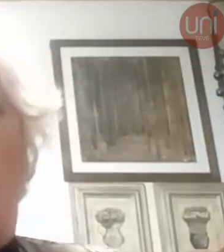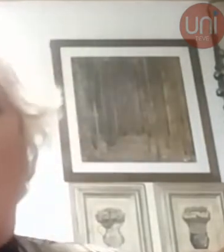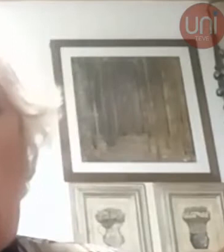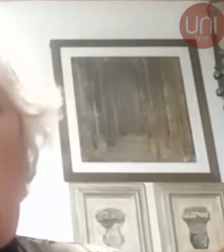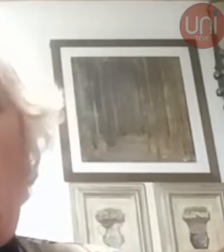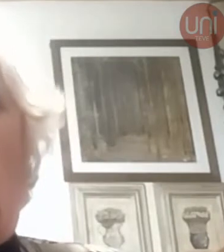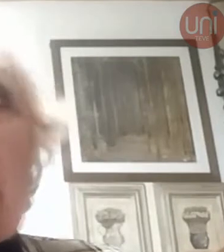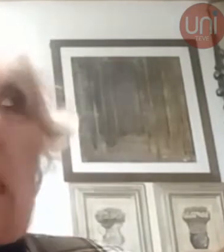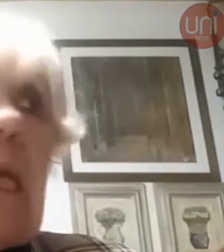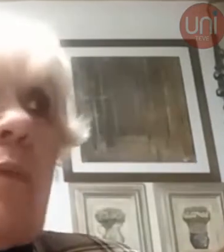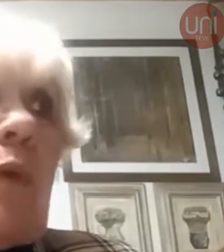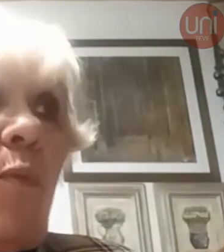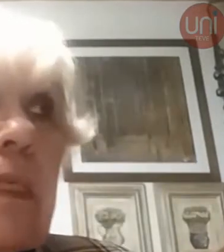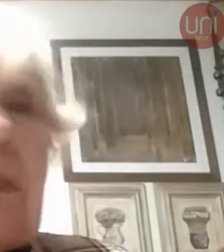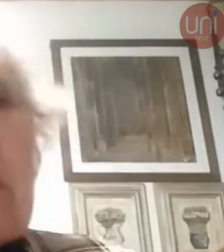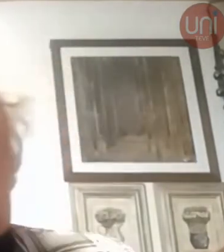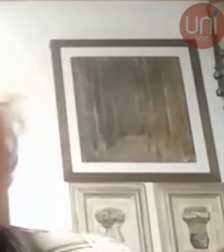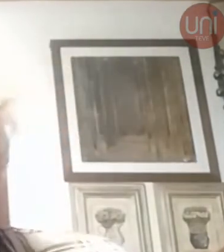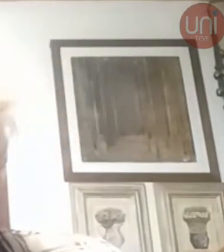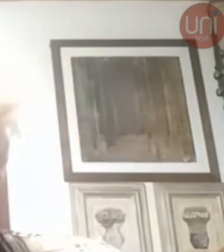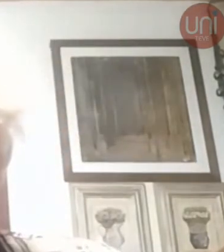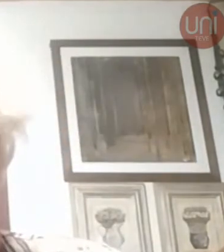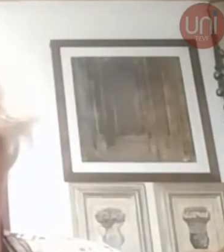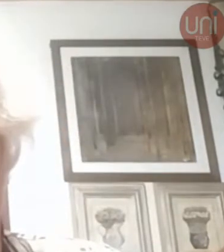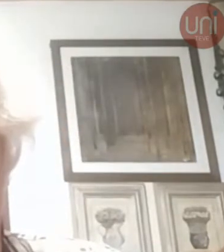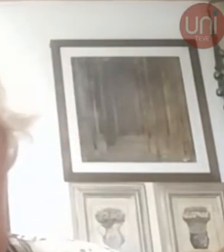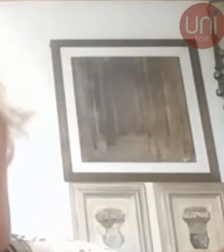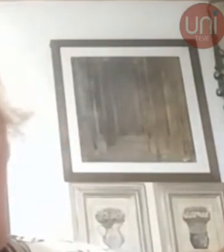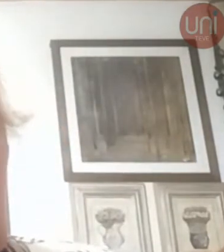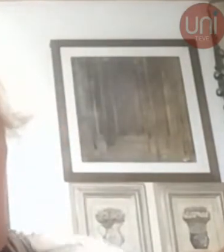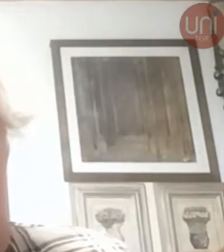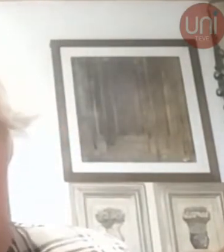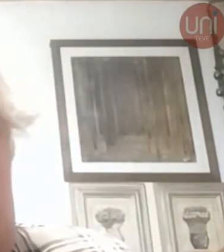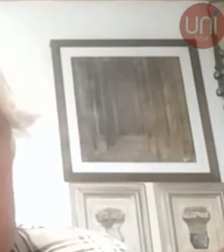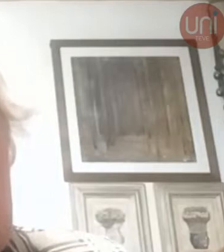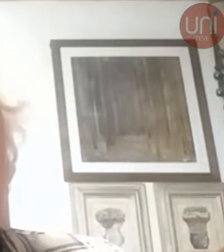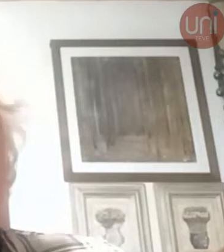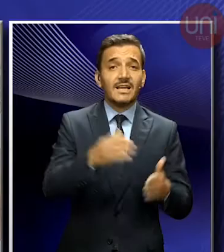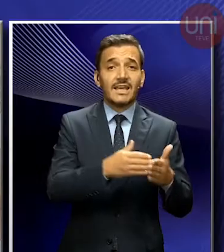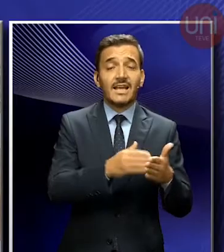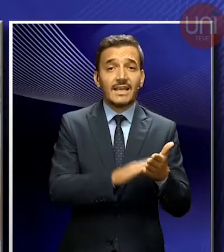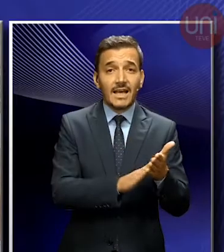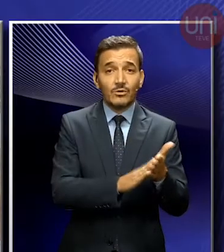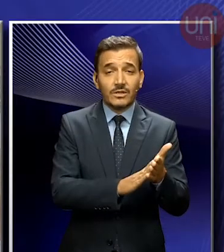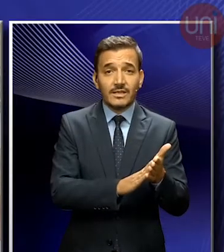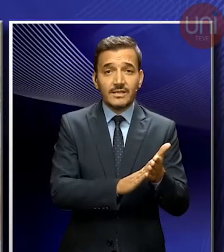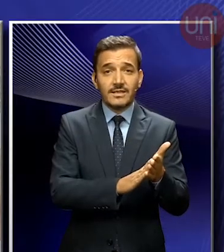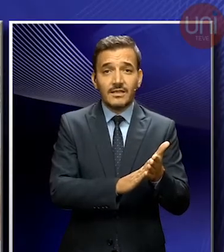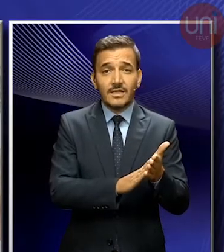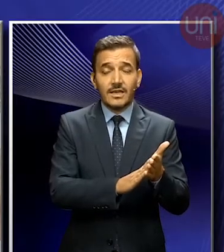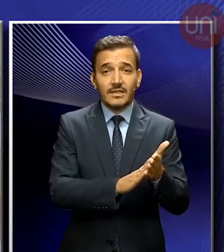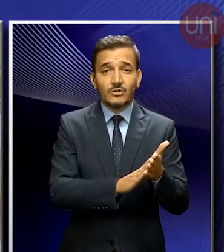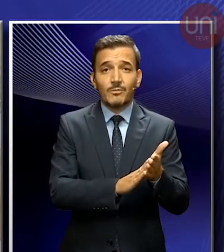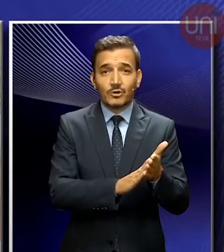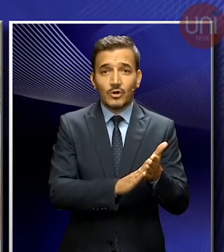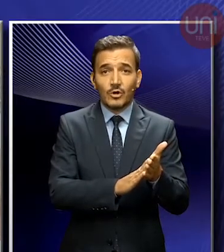escuela, que la preocupación si acumula faltas. Yo lo he visto, inclusive, Delia, que han agregado ustedes